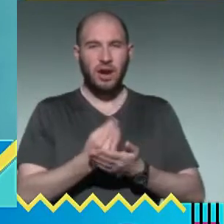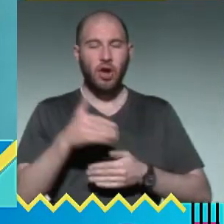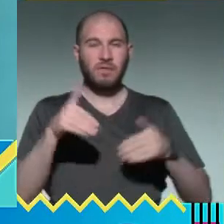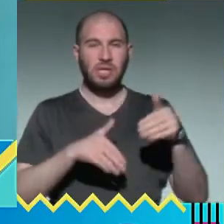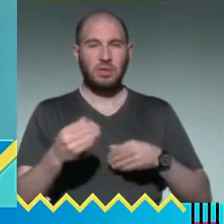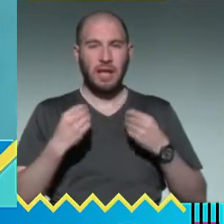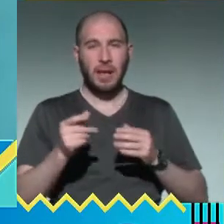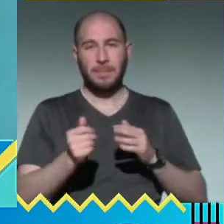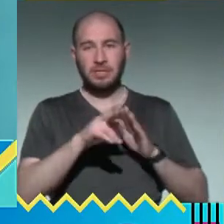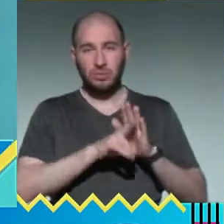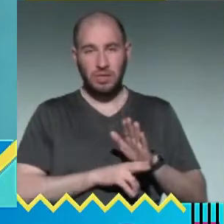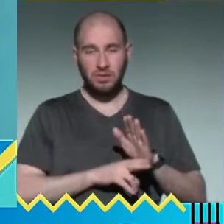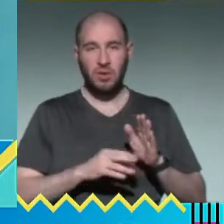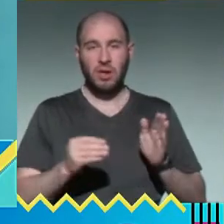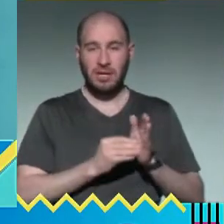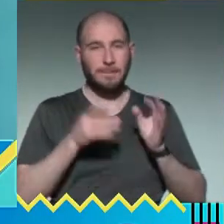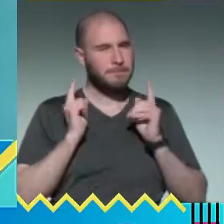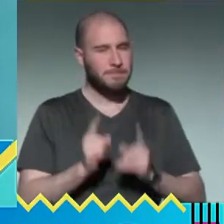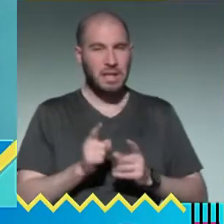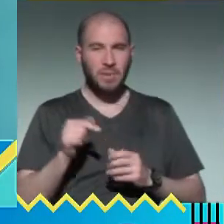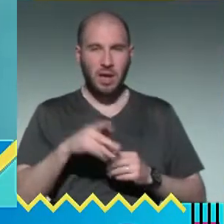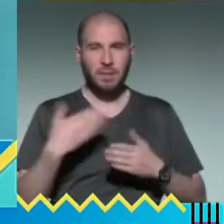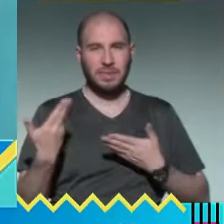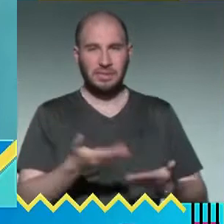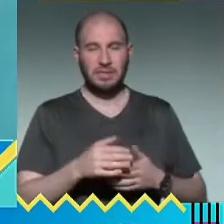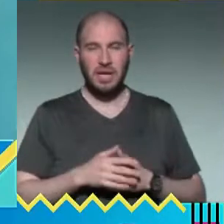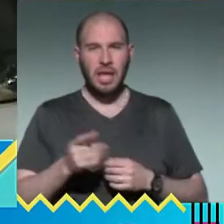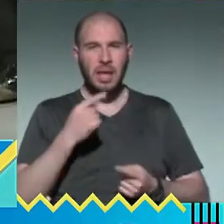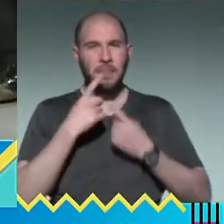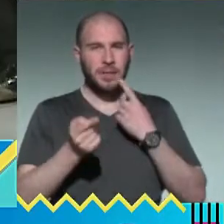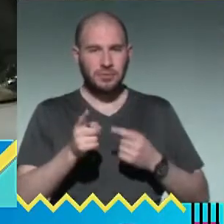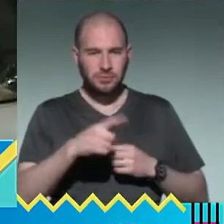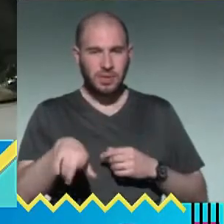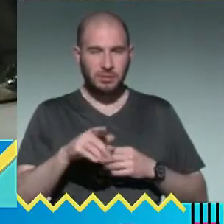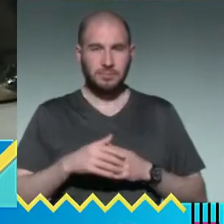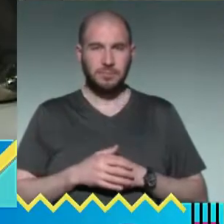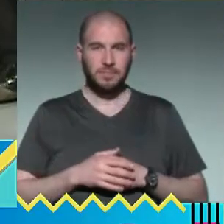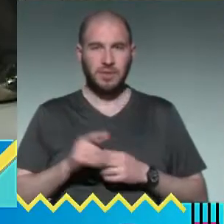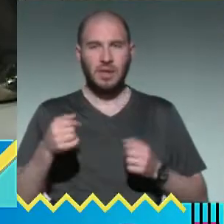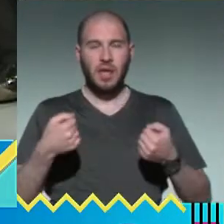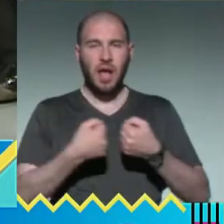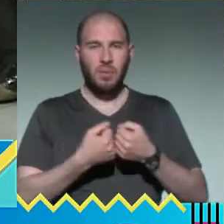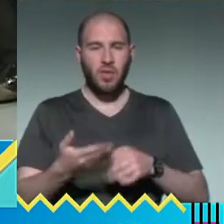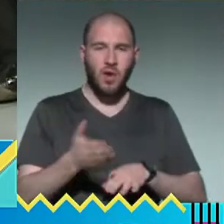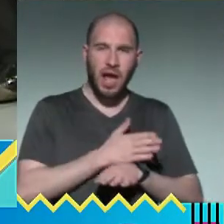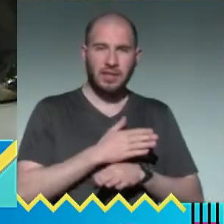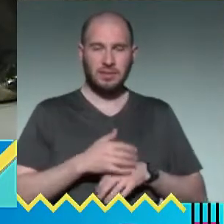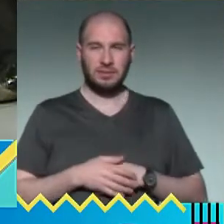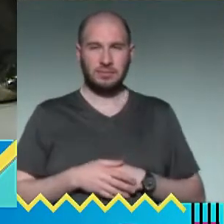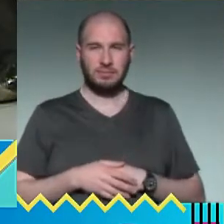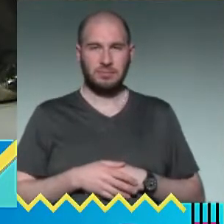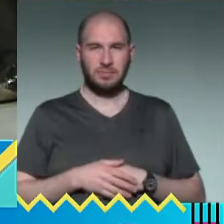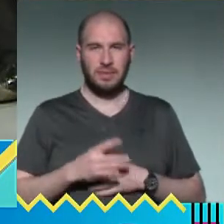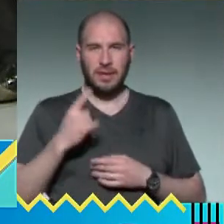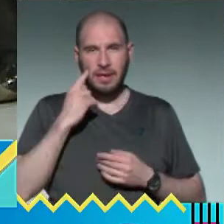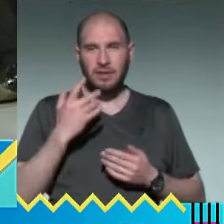votación para que este presupuesto quede así tal cual ha sido presentado? Y la pregunta va ahí un poco, ¿no? Esto de los acuerdos previos, como